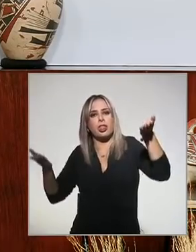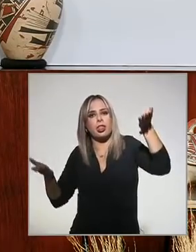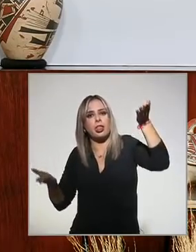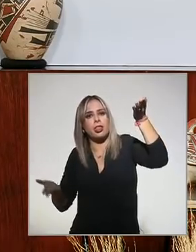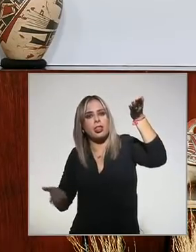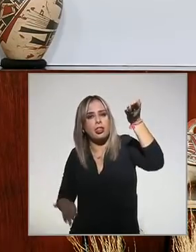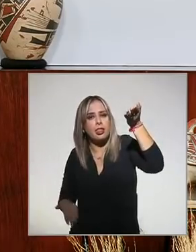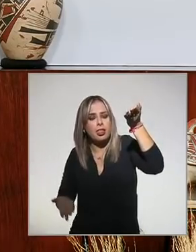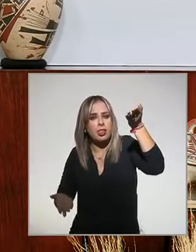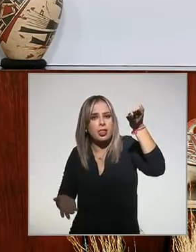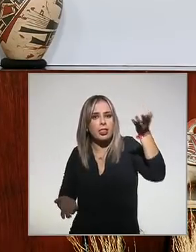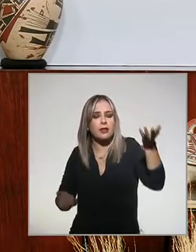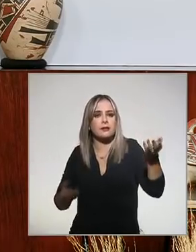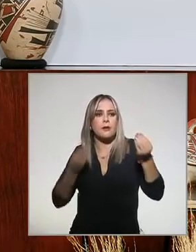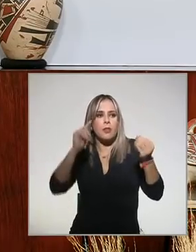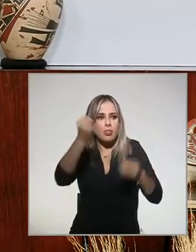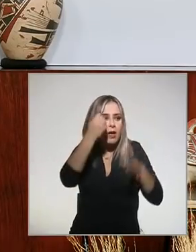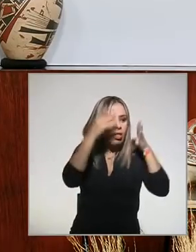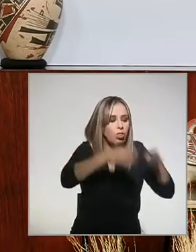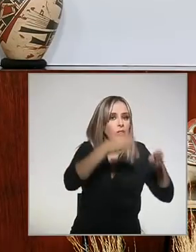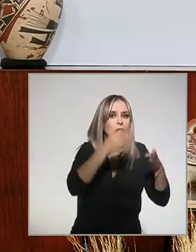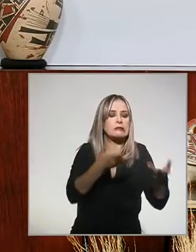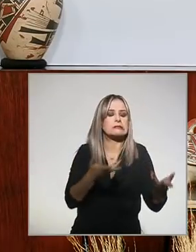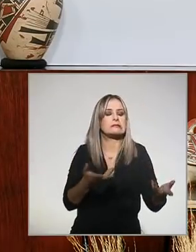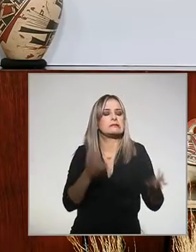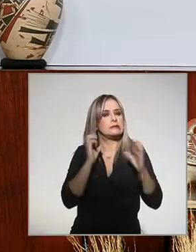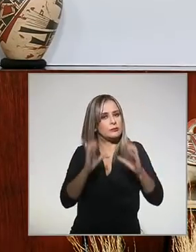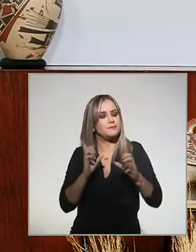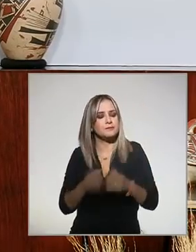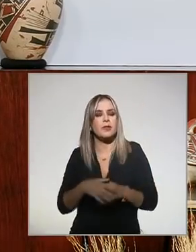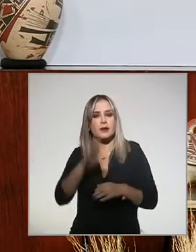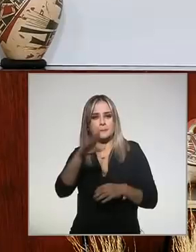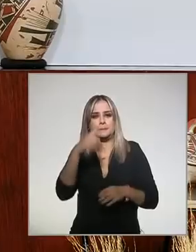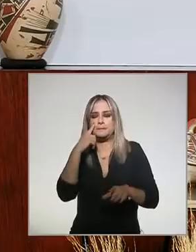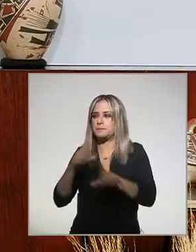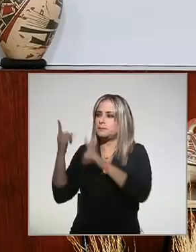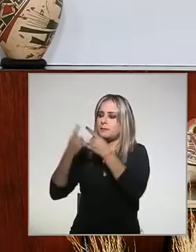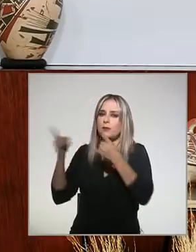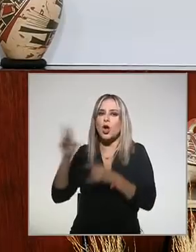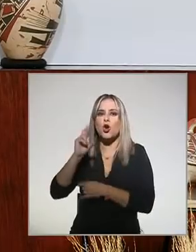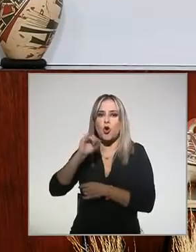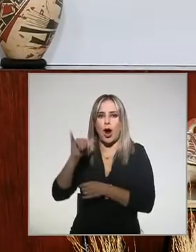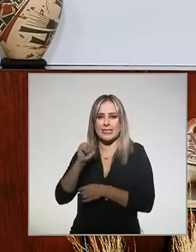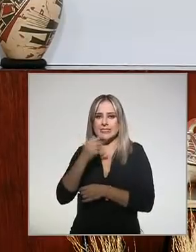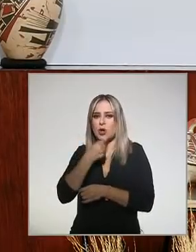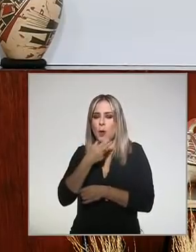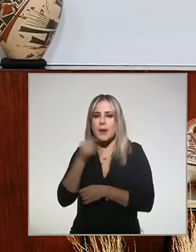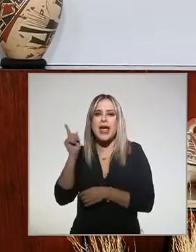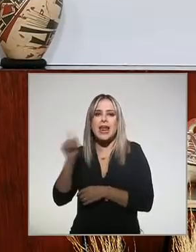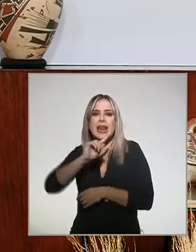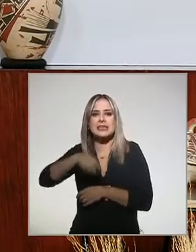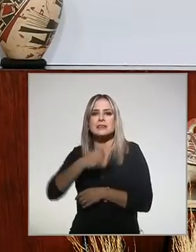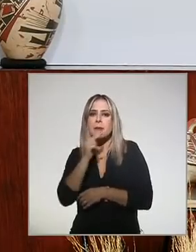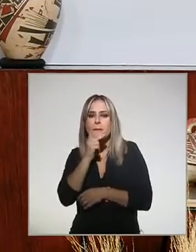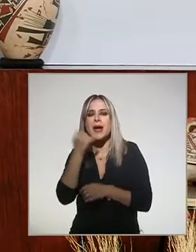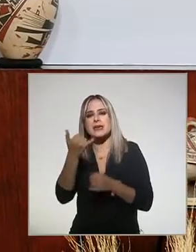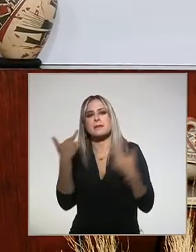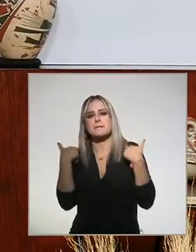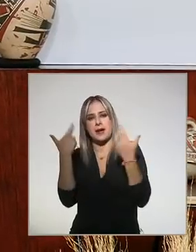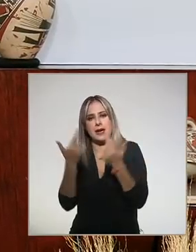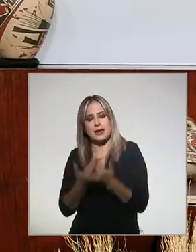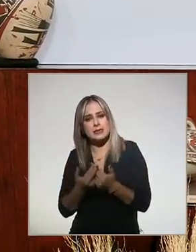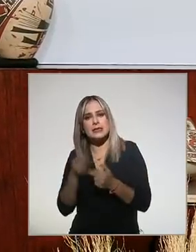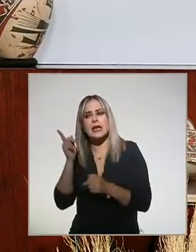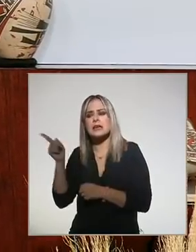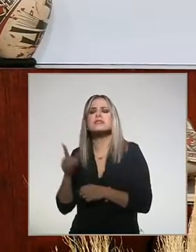tipo de habilidades. Vamos a ver ahora el testimonio de Hugo Rojas. Él es un papá, es un maestro y nos cuenta cómo fue